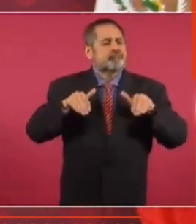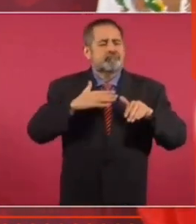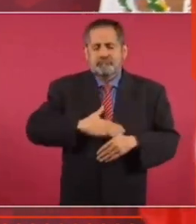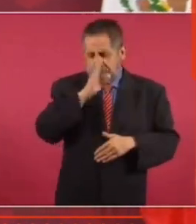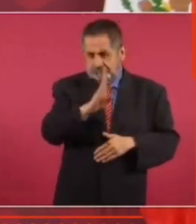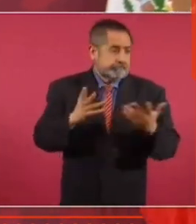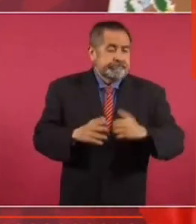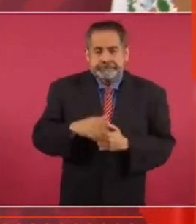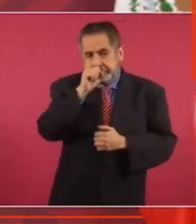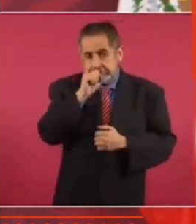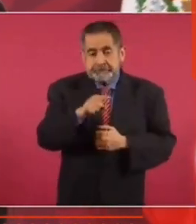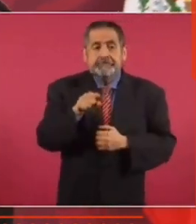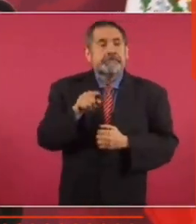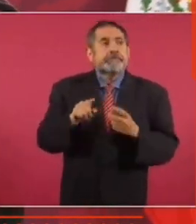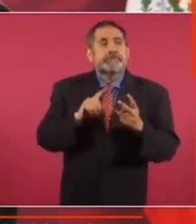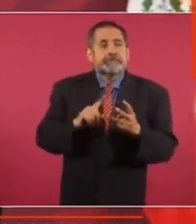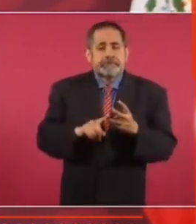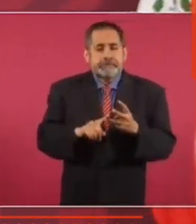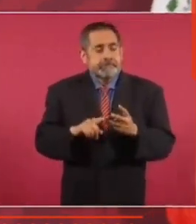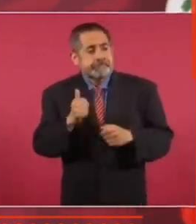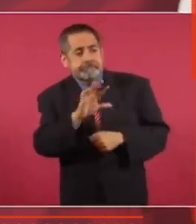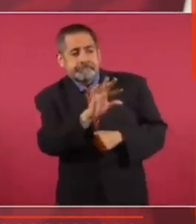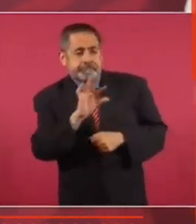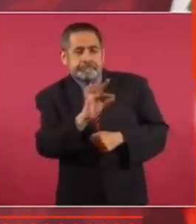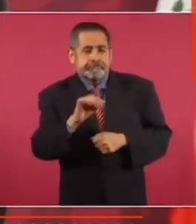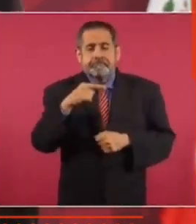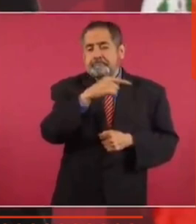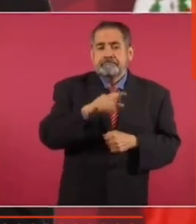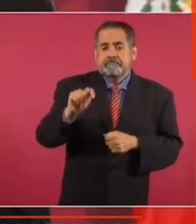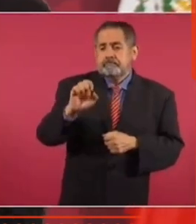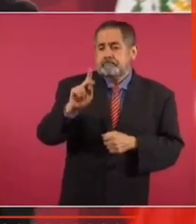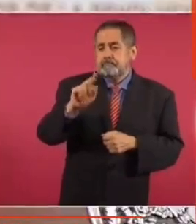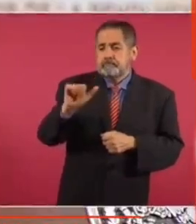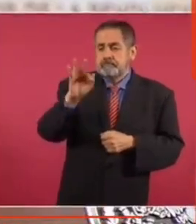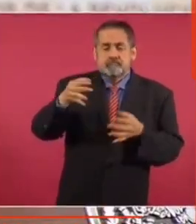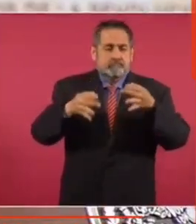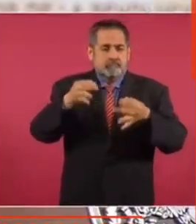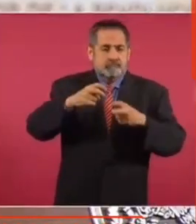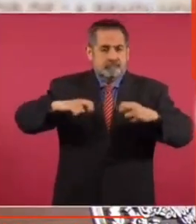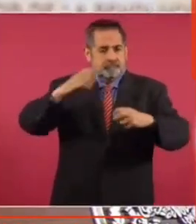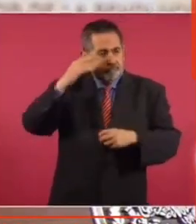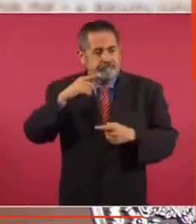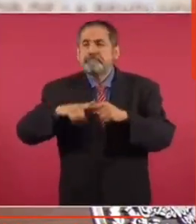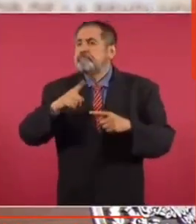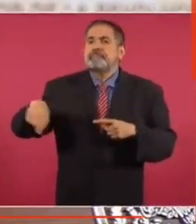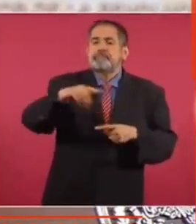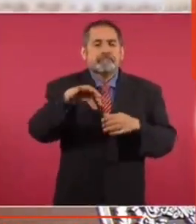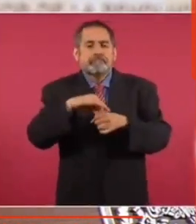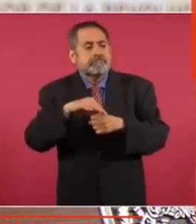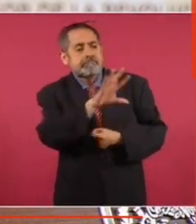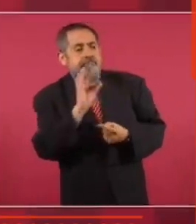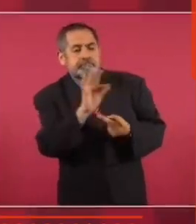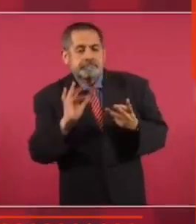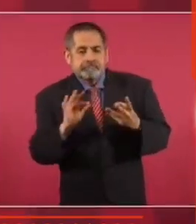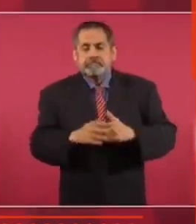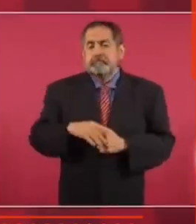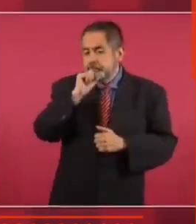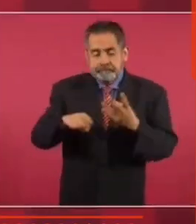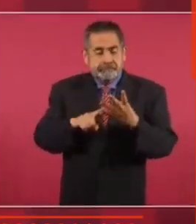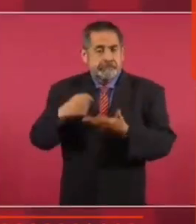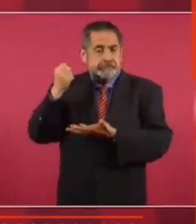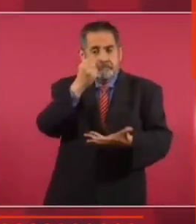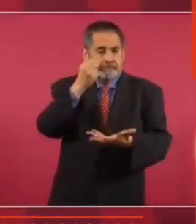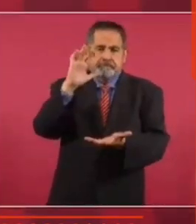lo mismo que se elijan a los magistrados del Tribunal Electoral. Y lo otro es que se reduzca el